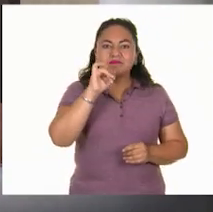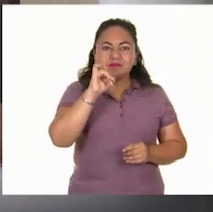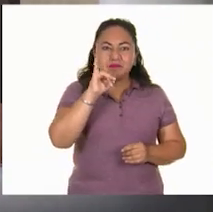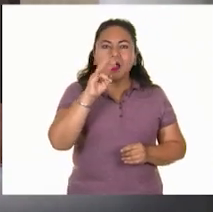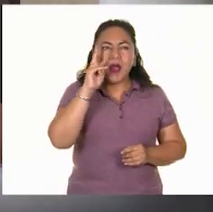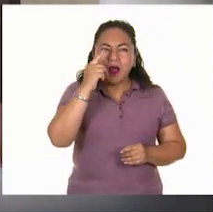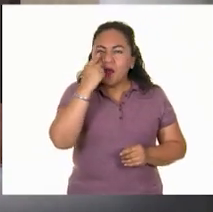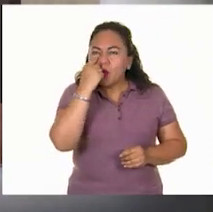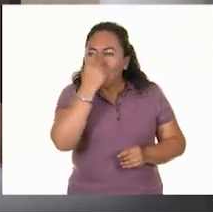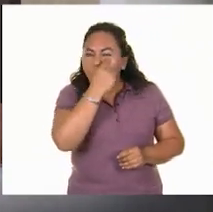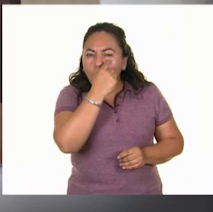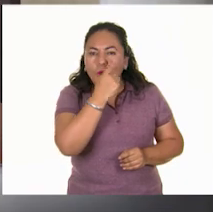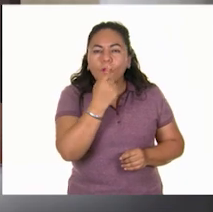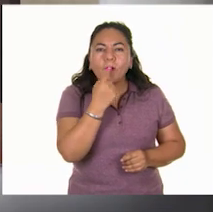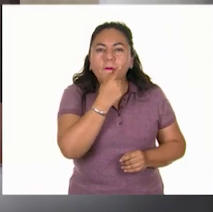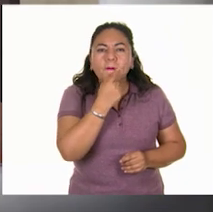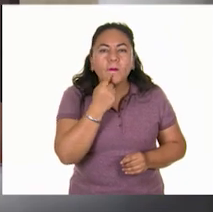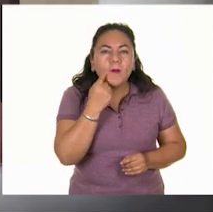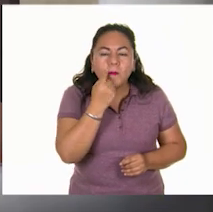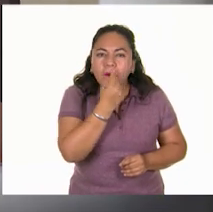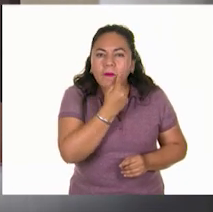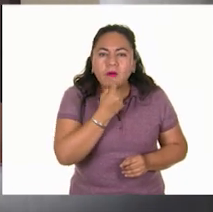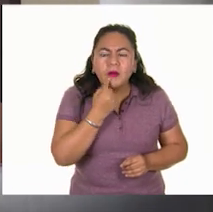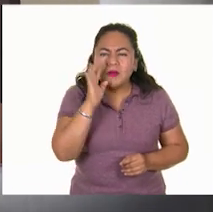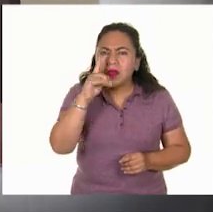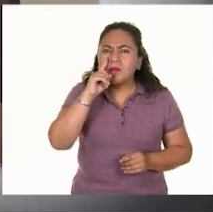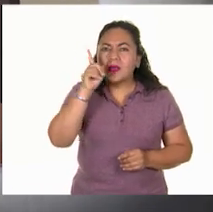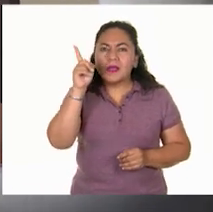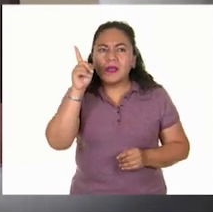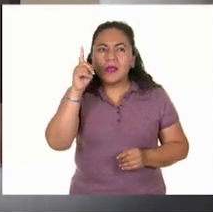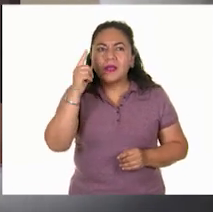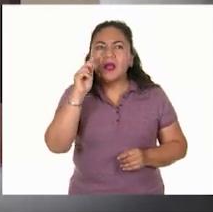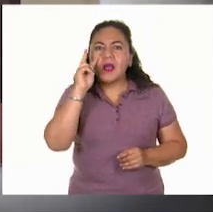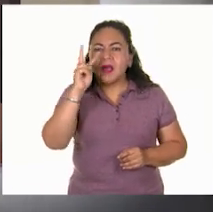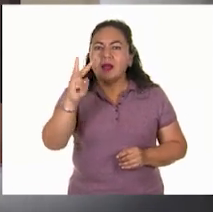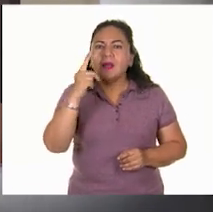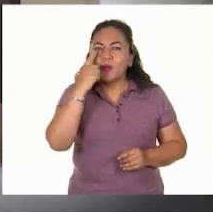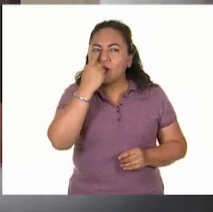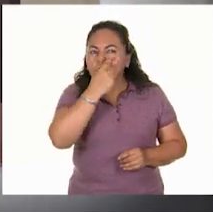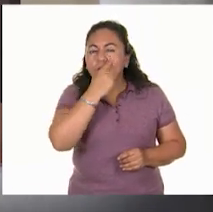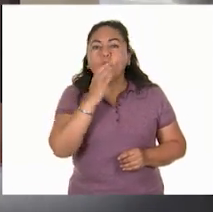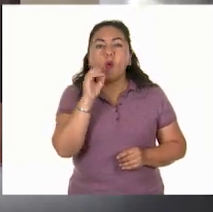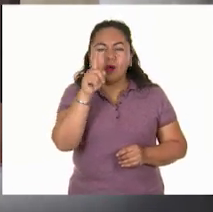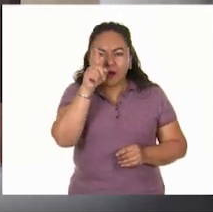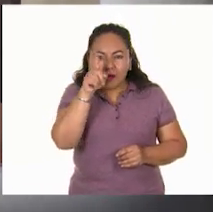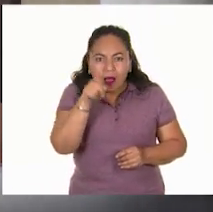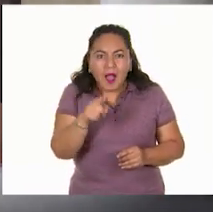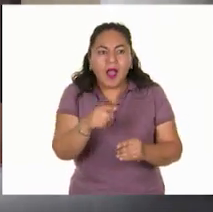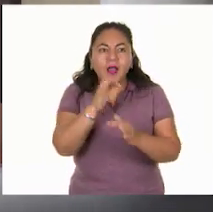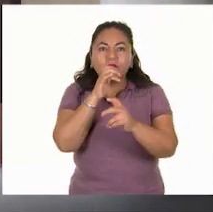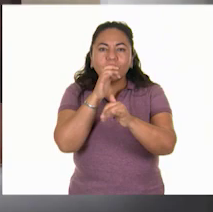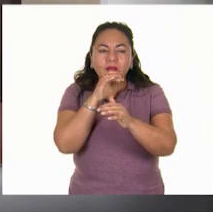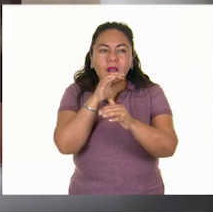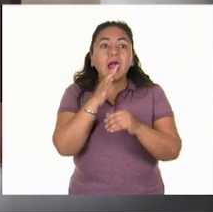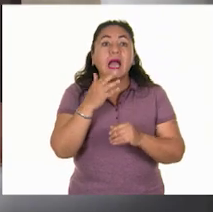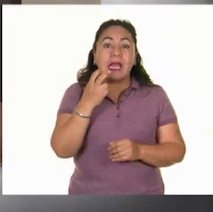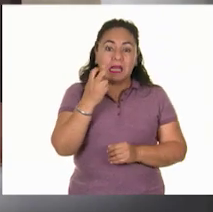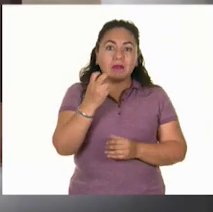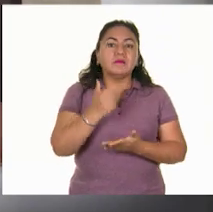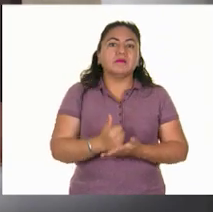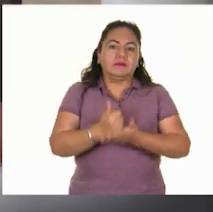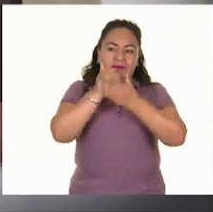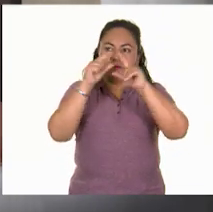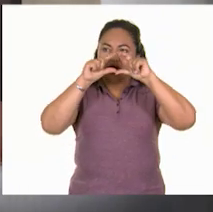los ojos y se ve su boca. Aquí también se ven unos ojos y aquí también. La flauta que dices que está tocando, el título nos ayuda